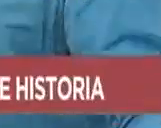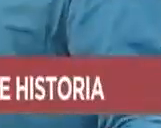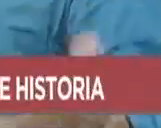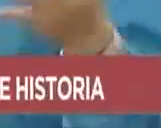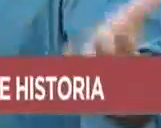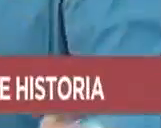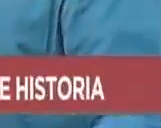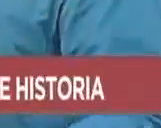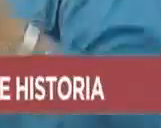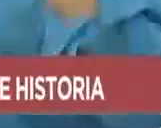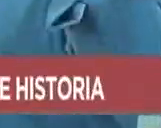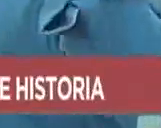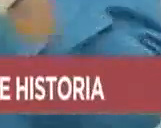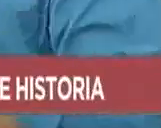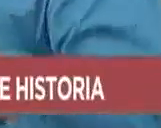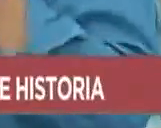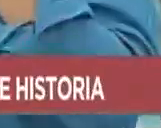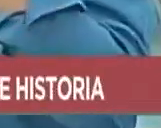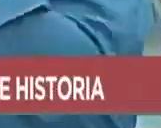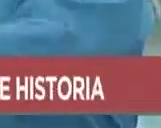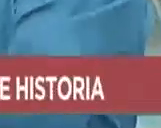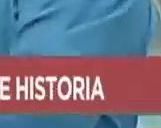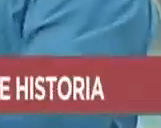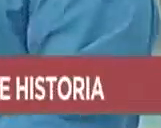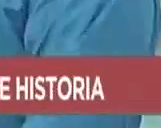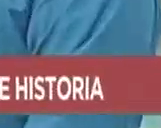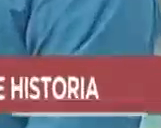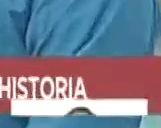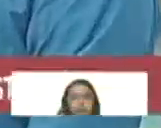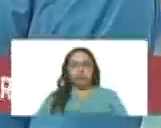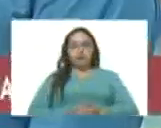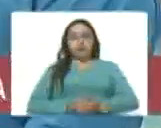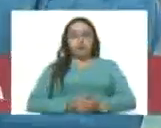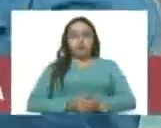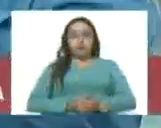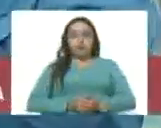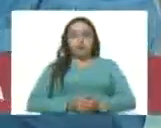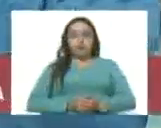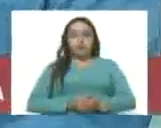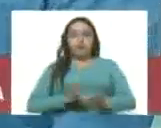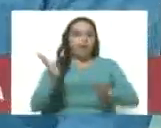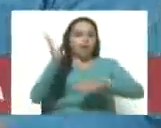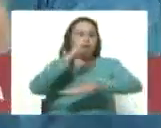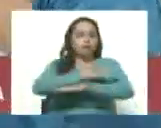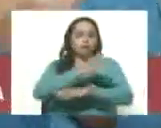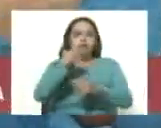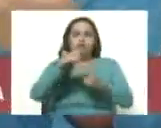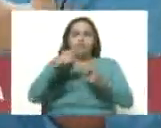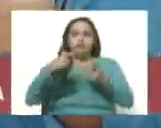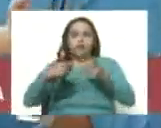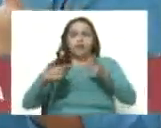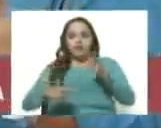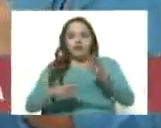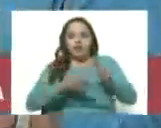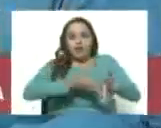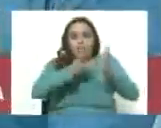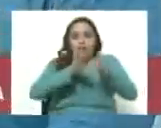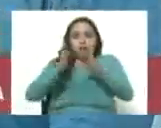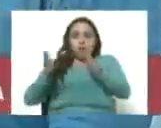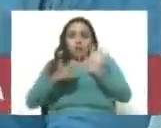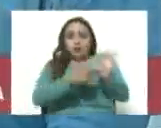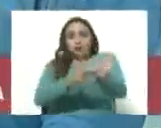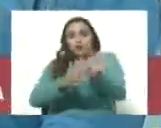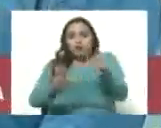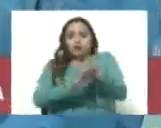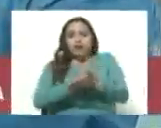en colombia en perú en argentina el derribamiento de estatuas que representan esa historia de los vencedores que muchas veces no es aceptada por